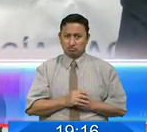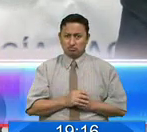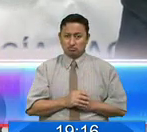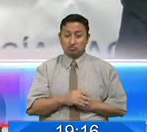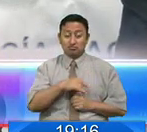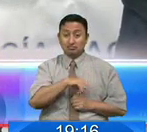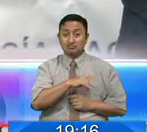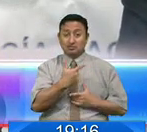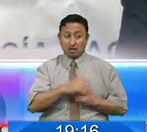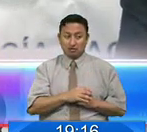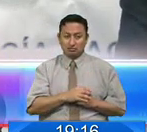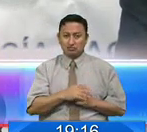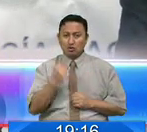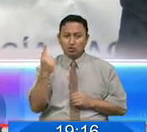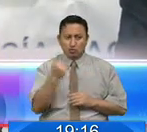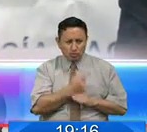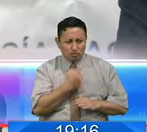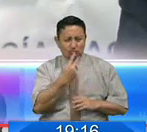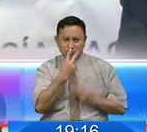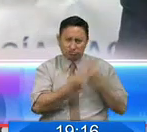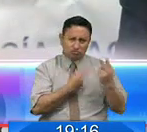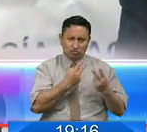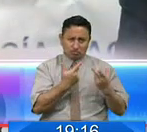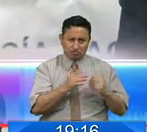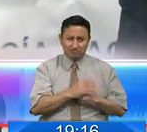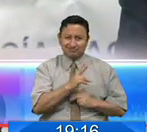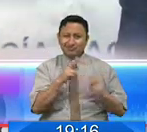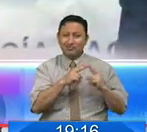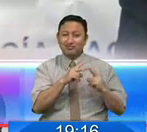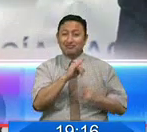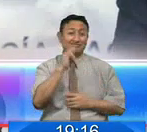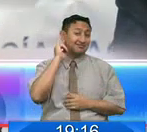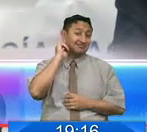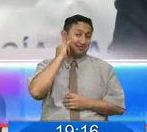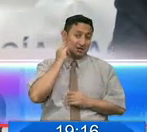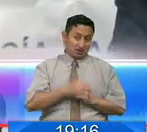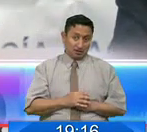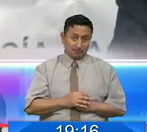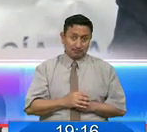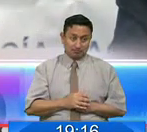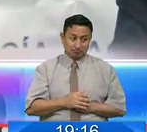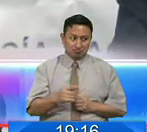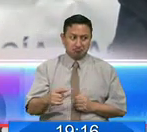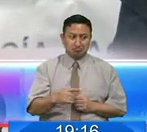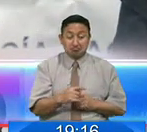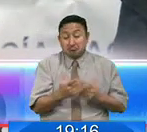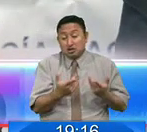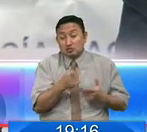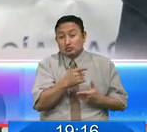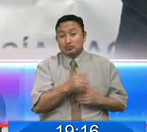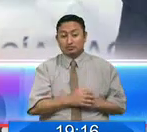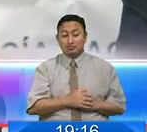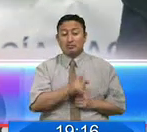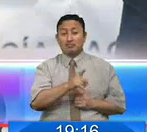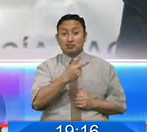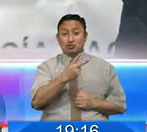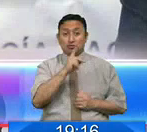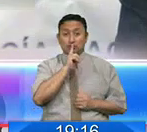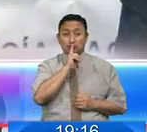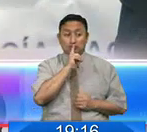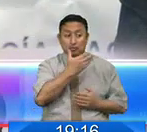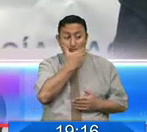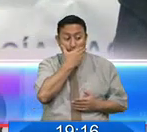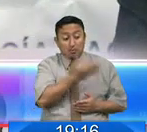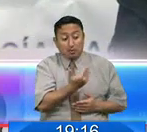partir de frecuentar ese lugar tenían una cierta familiaridad con la niña lo que aparentemente permitió que se la lleven sin que la